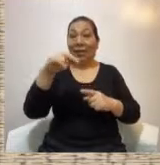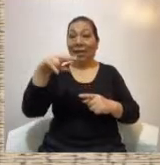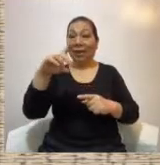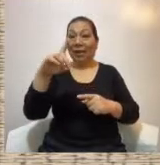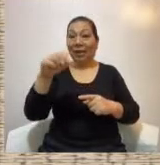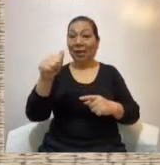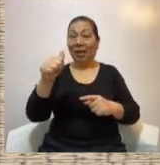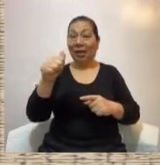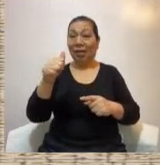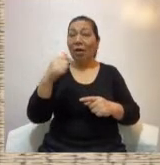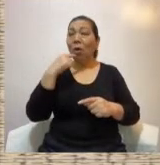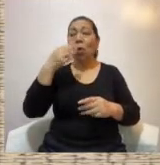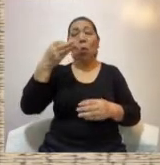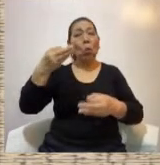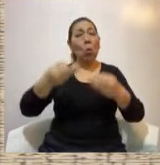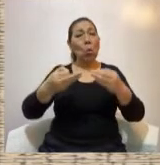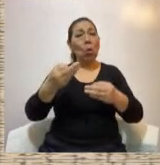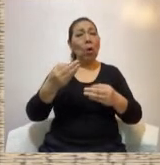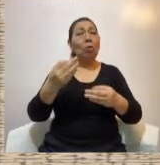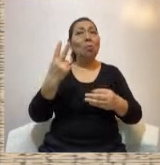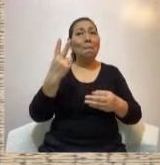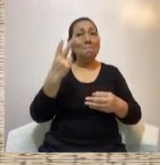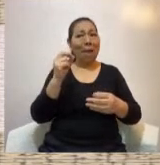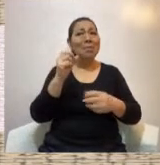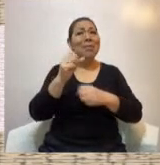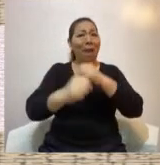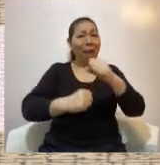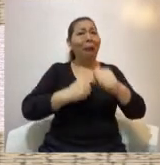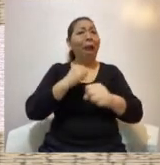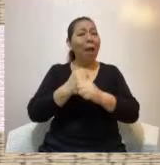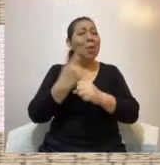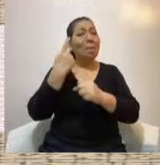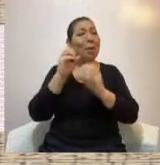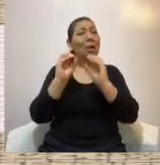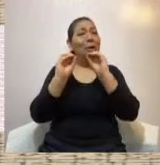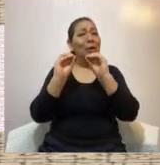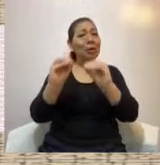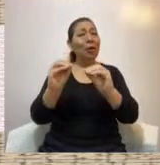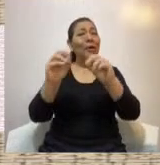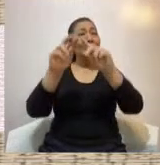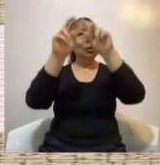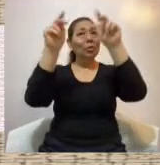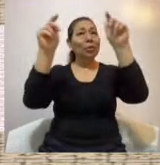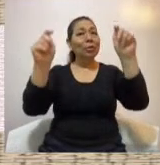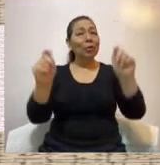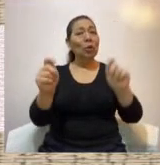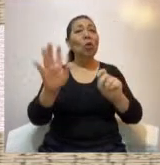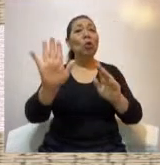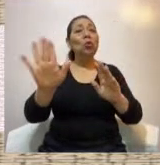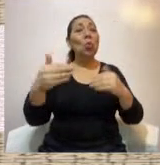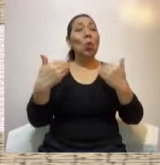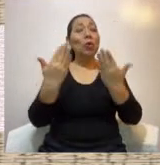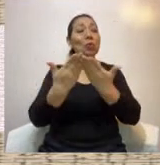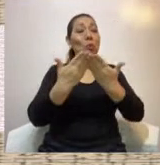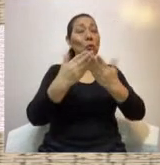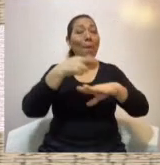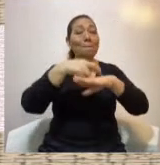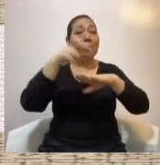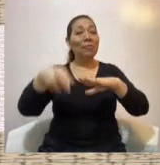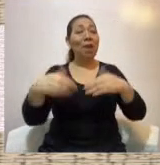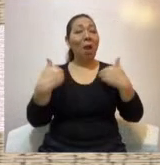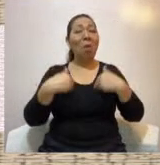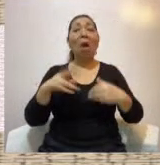Enríquez litigó por más de 2 décadas para que le otorguen el título de abogada. Sin